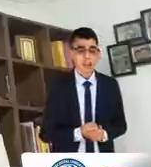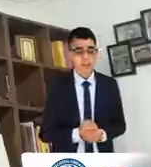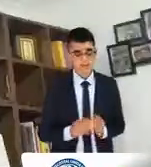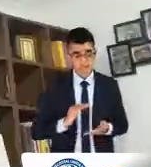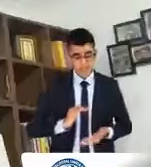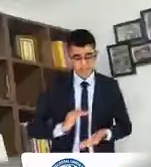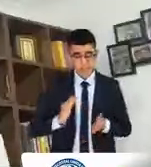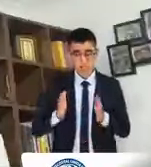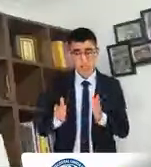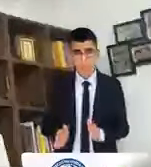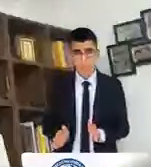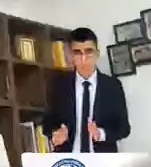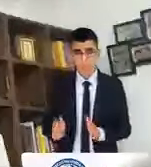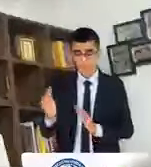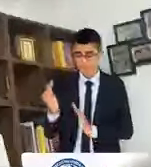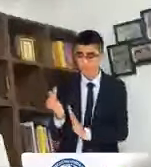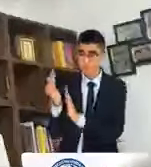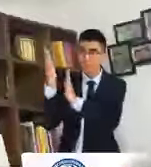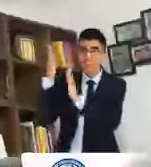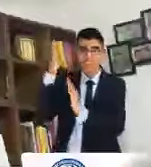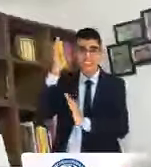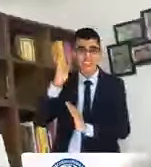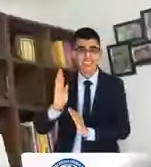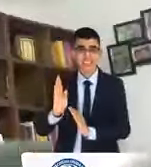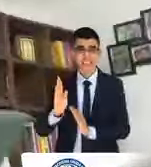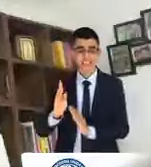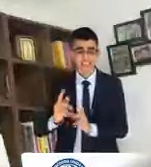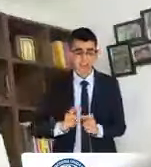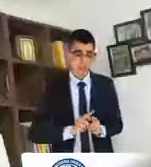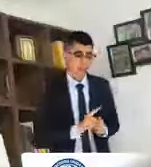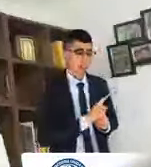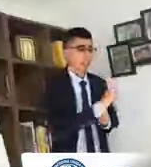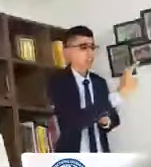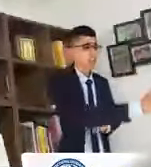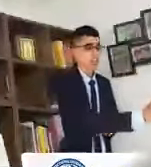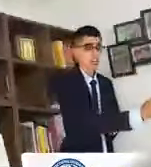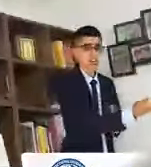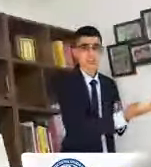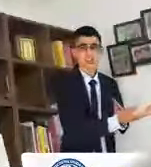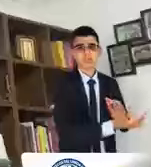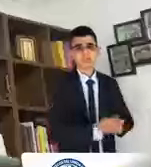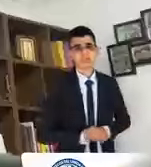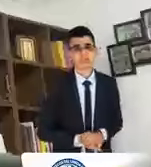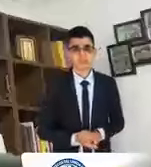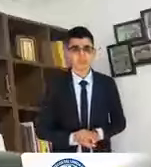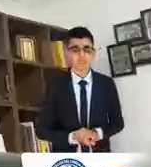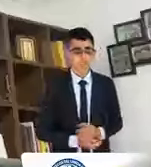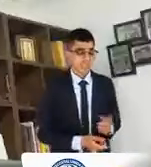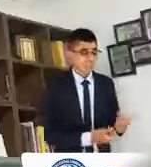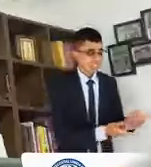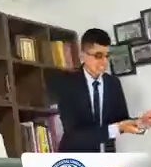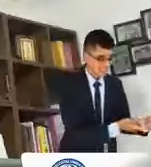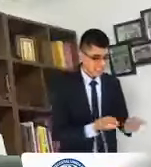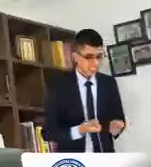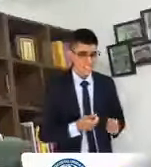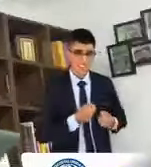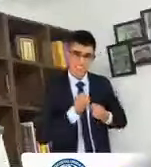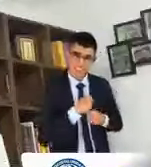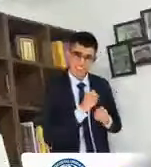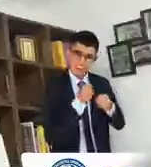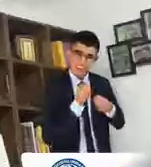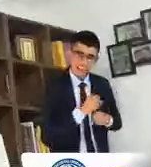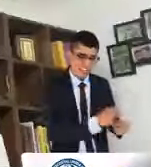encontraban la forma de traerla. Intentaron y fallaron varias veces, pero yo sabía que si traían esa arca esto iba a